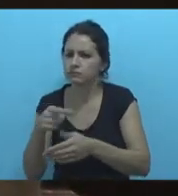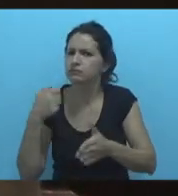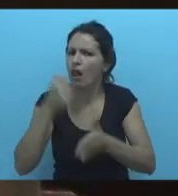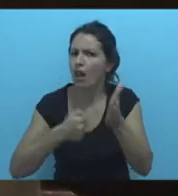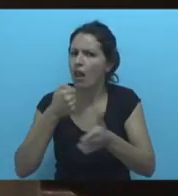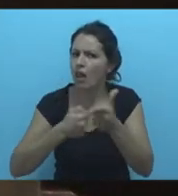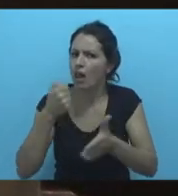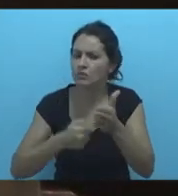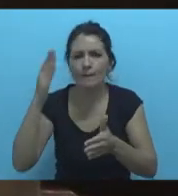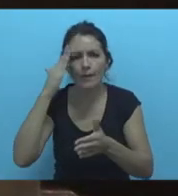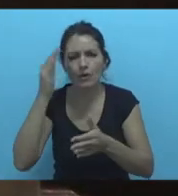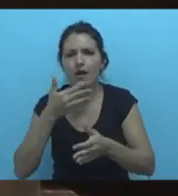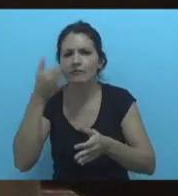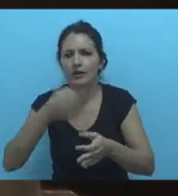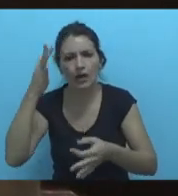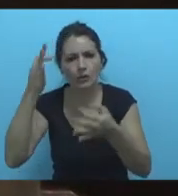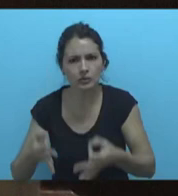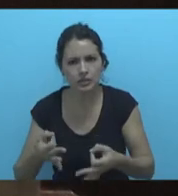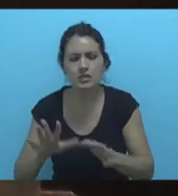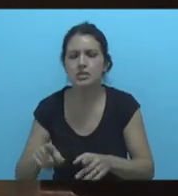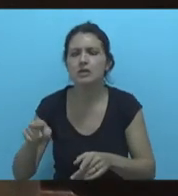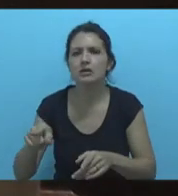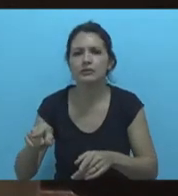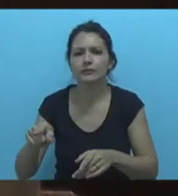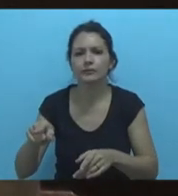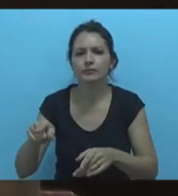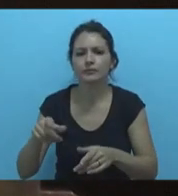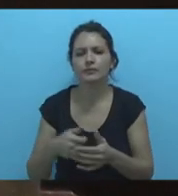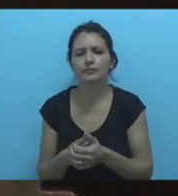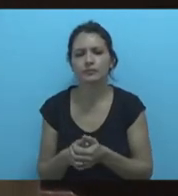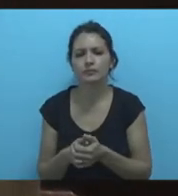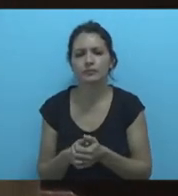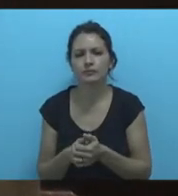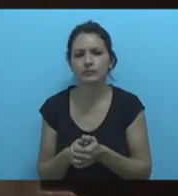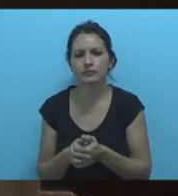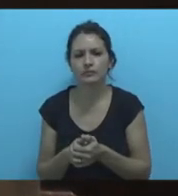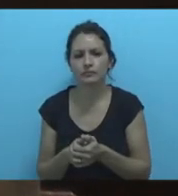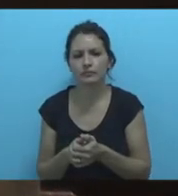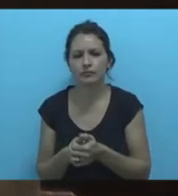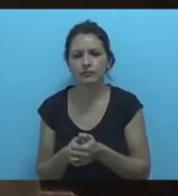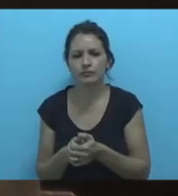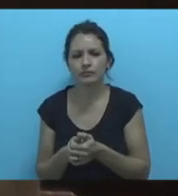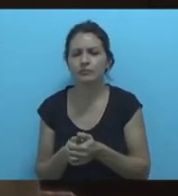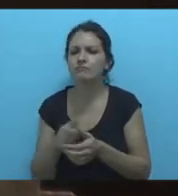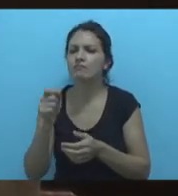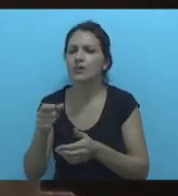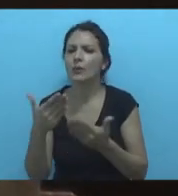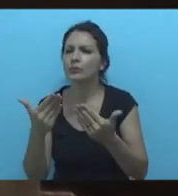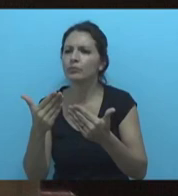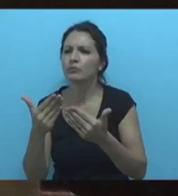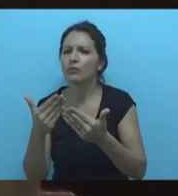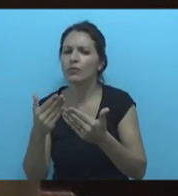la lucha por la verdad, la memoria y la justicia y protagonizó esa epopeya que logró la